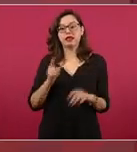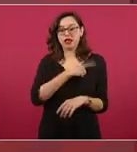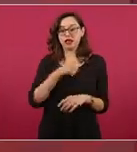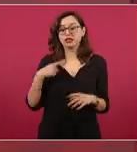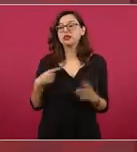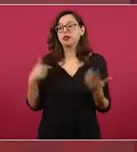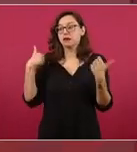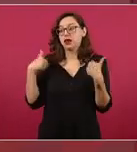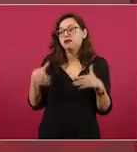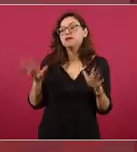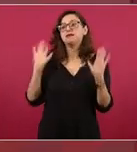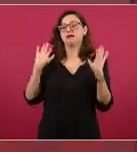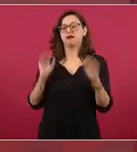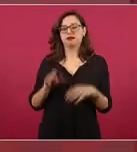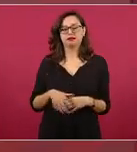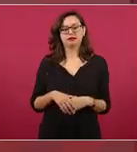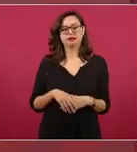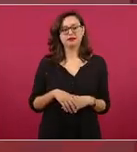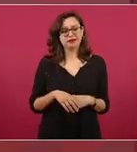aplicarse,